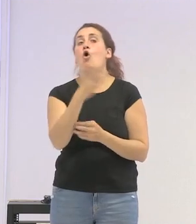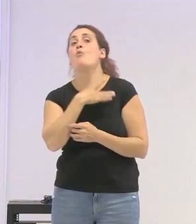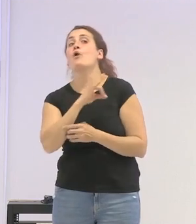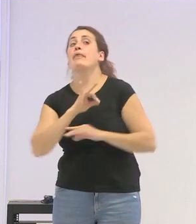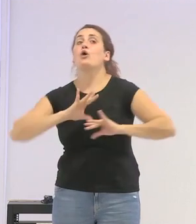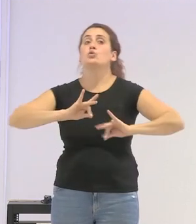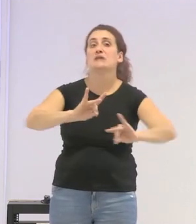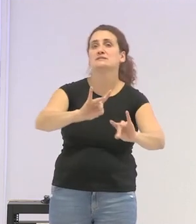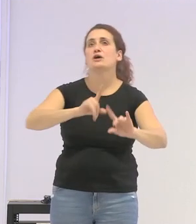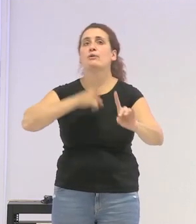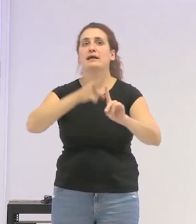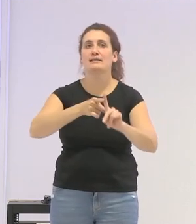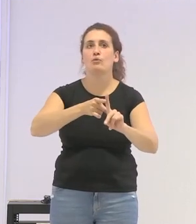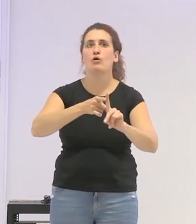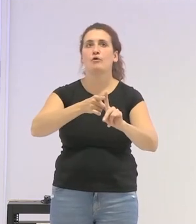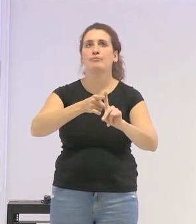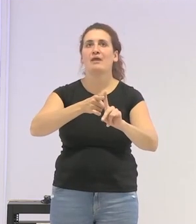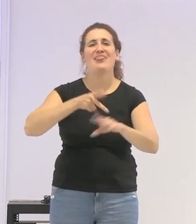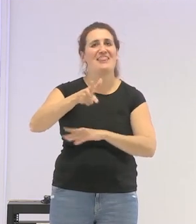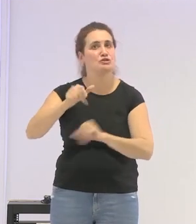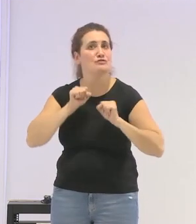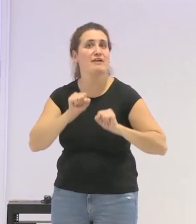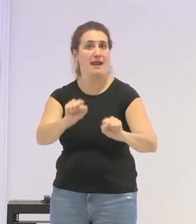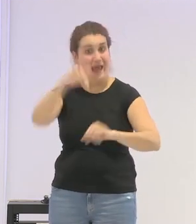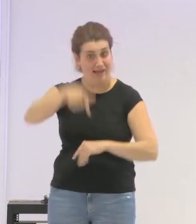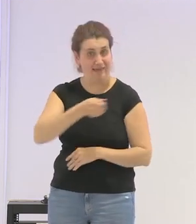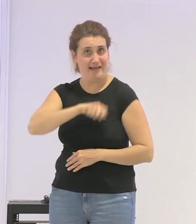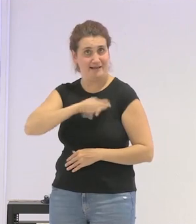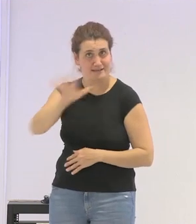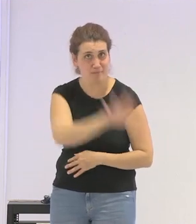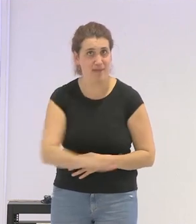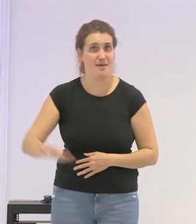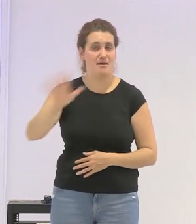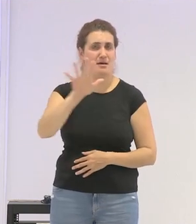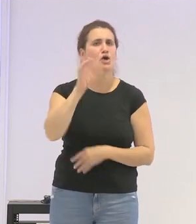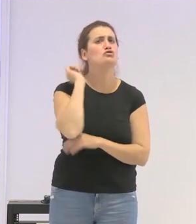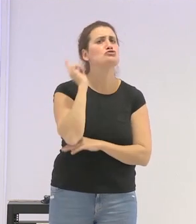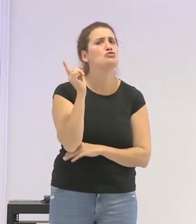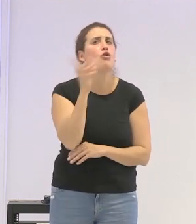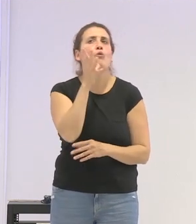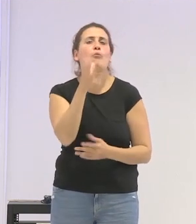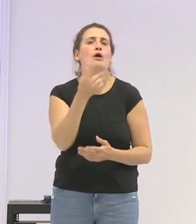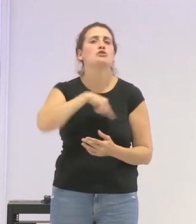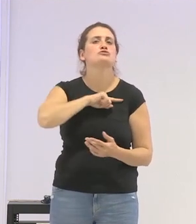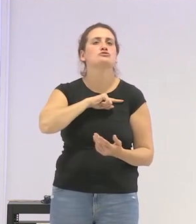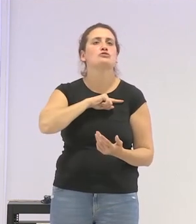utilizados para intentar frenar derechos aquí en el Estado español. Bueno, en el Estado español no solo, porque es algo que hemos visto,